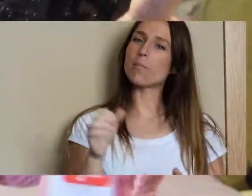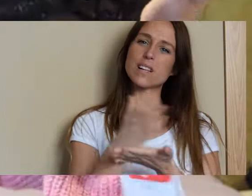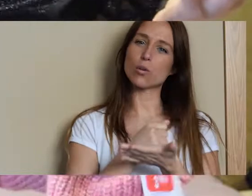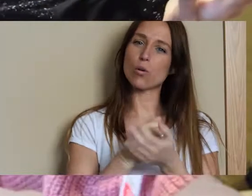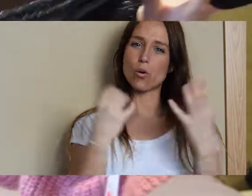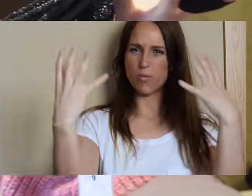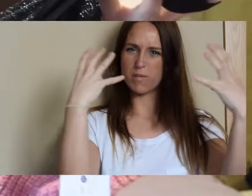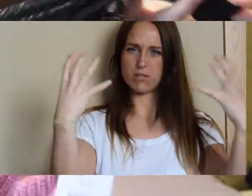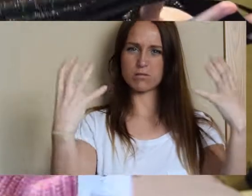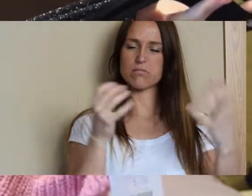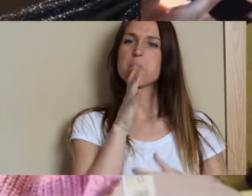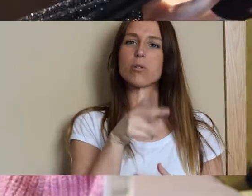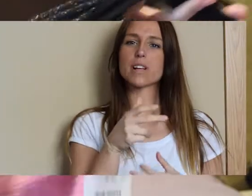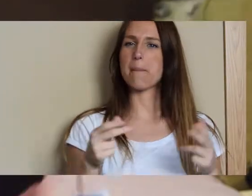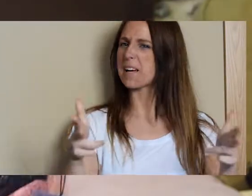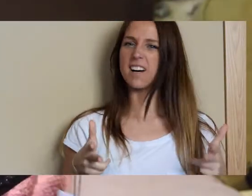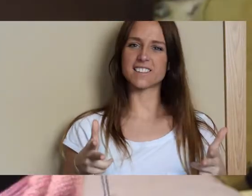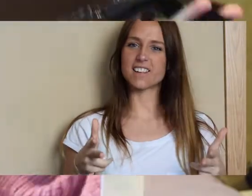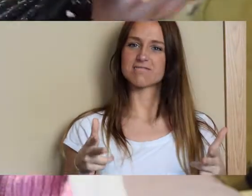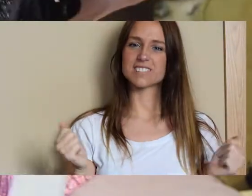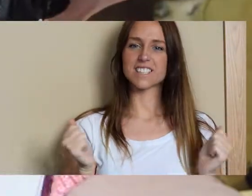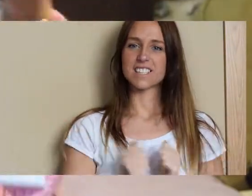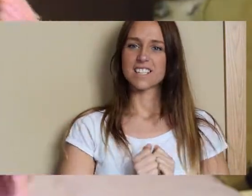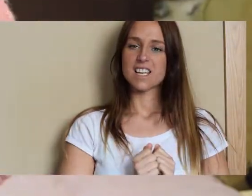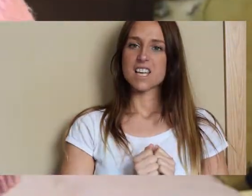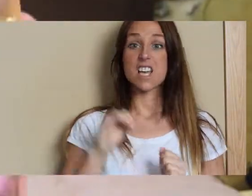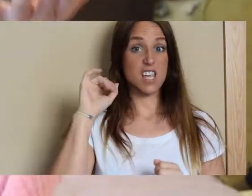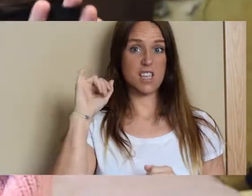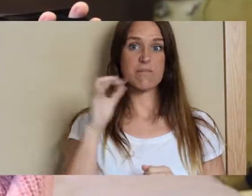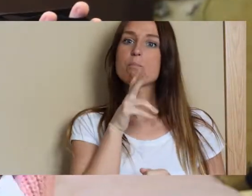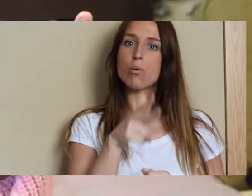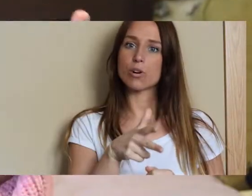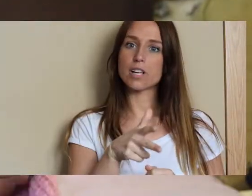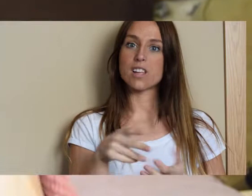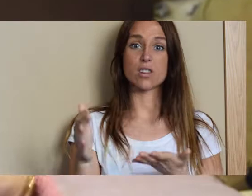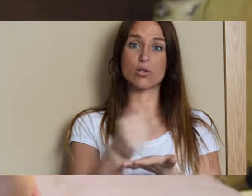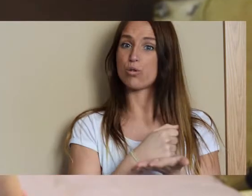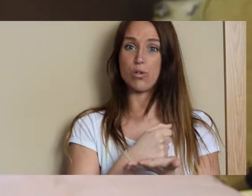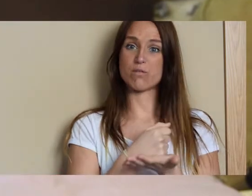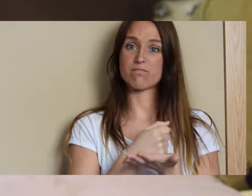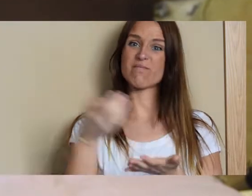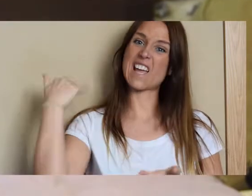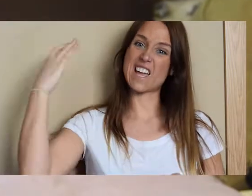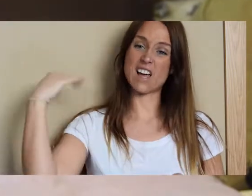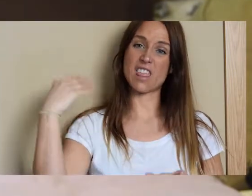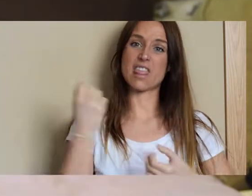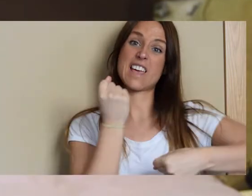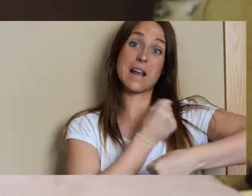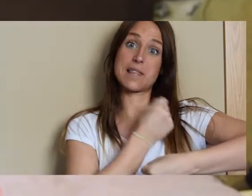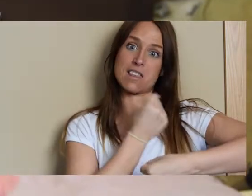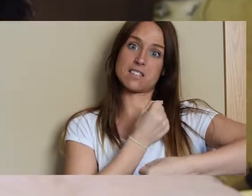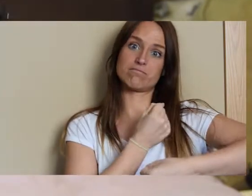Estoy comprando todo con brillito porque era todo lo que quedaba de fin de año, cositas así. Pero a me gustan los brillos, me gusta el extravagante, también lo sabéis.